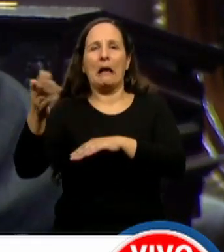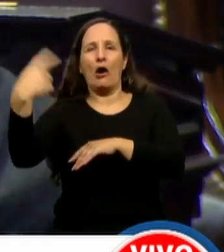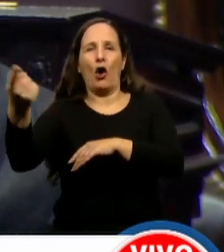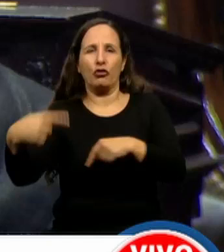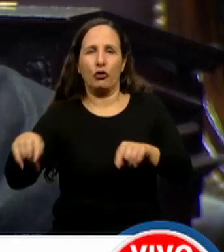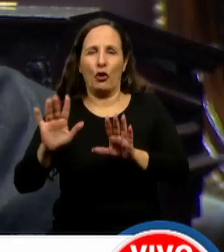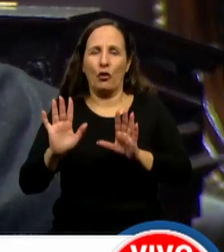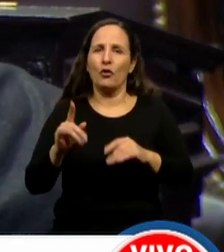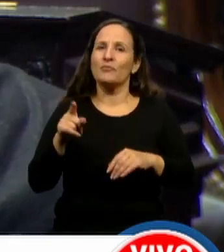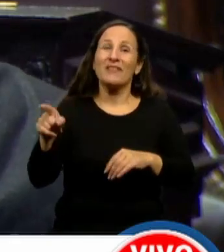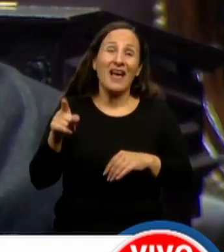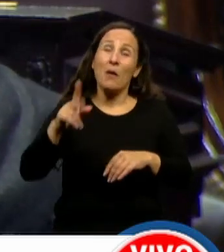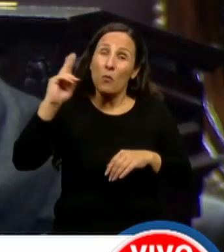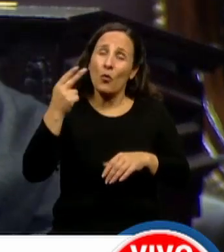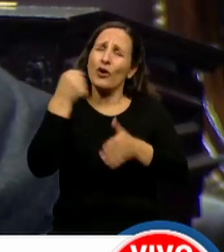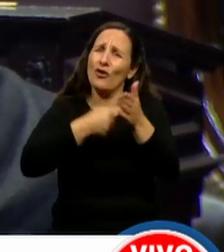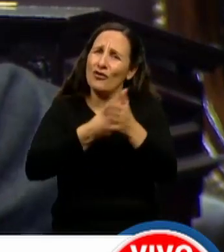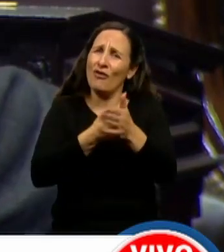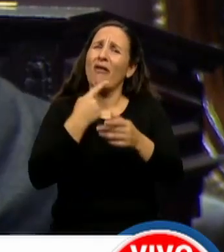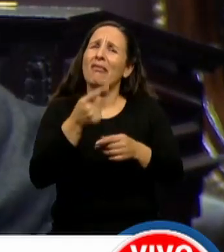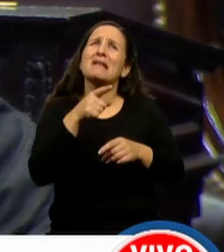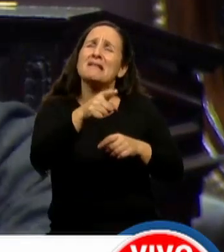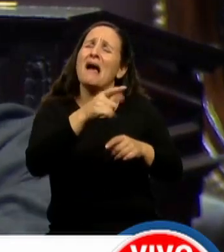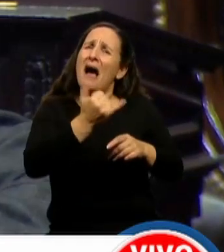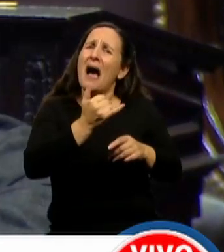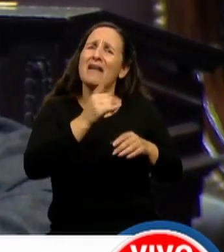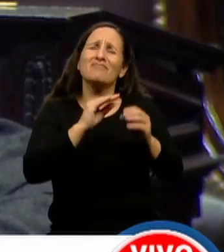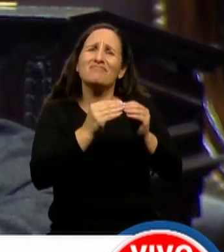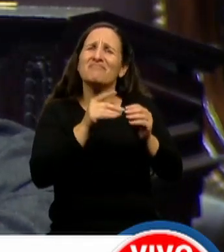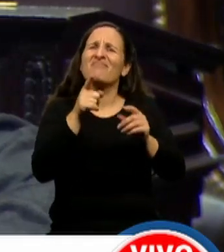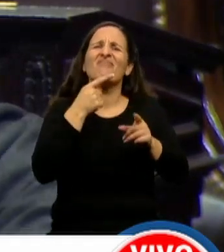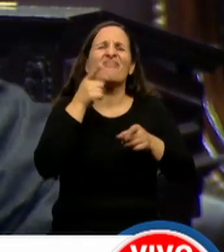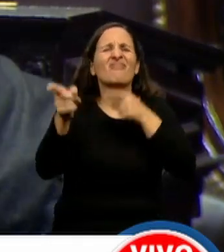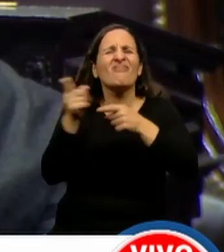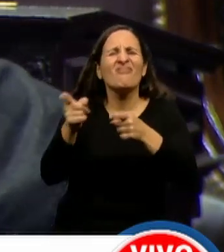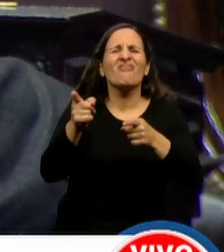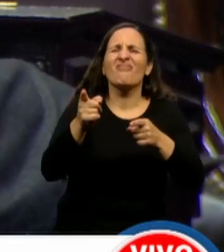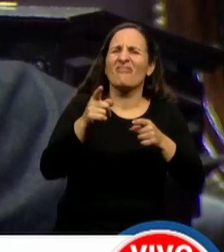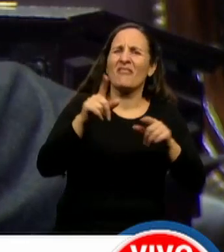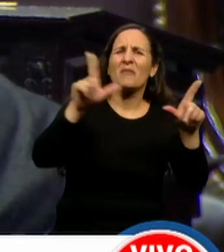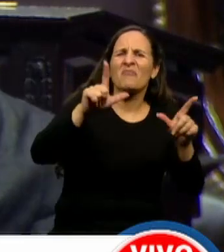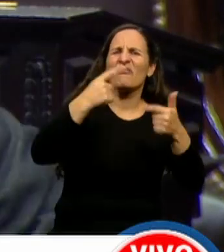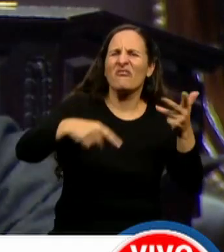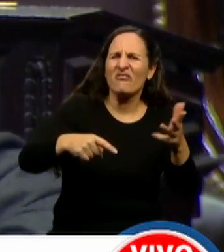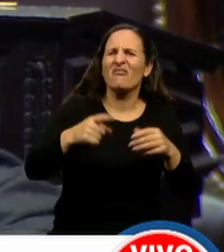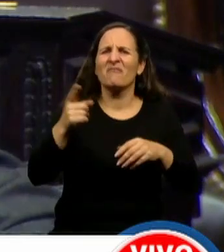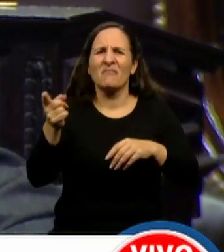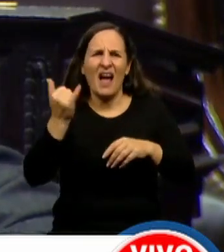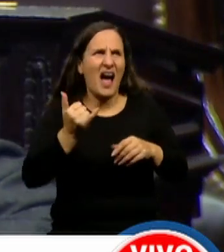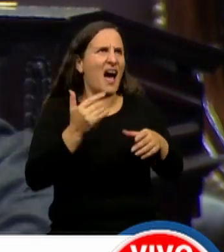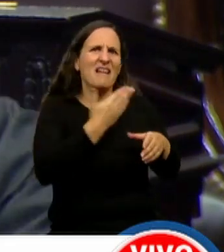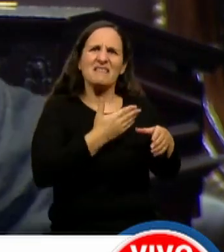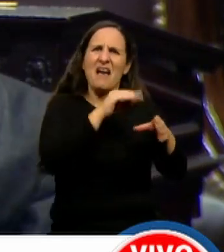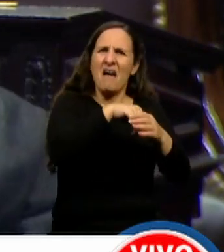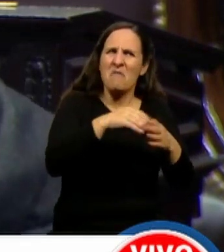víctima de un entramado político judicial mediático, del que habrían participado además servicios de inteligencia,